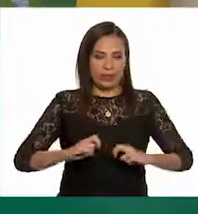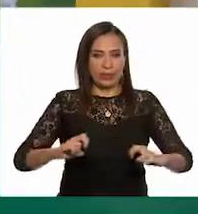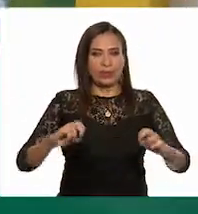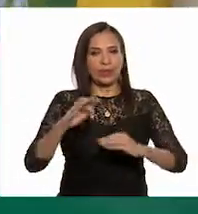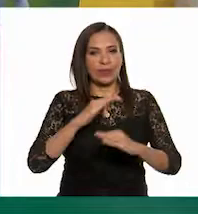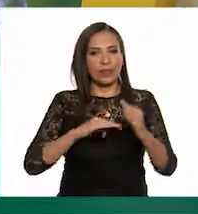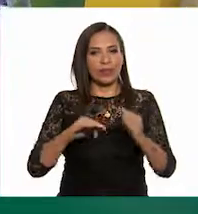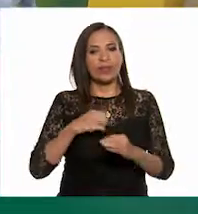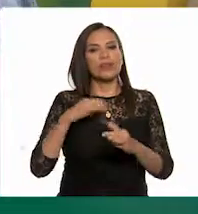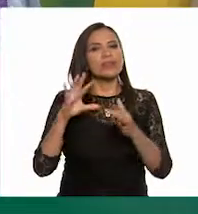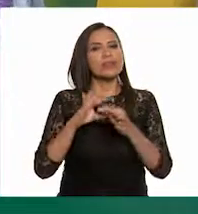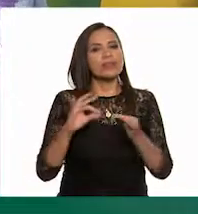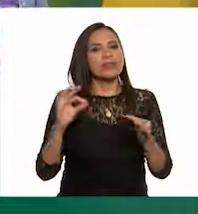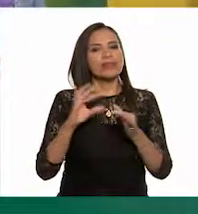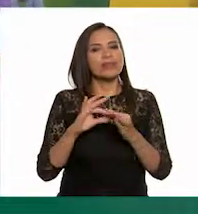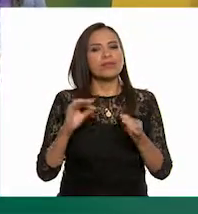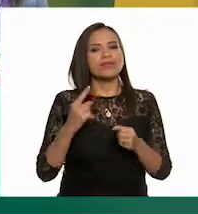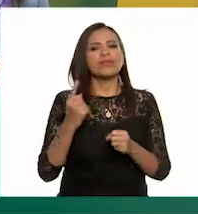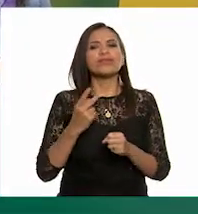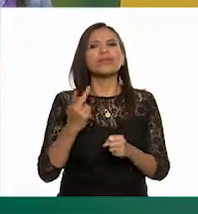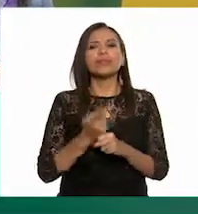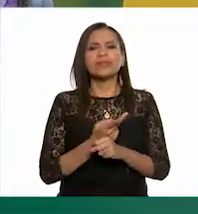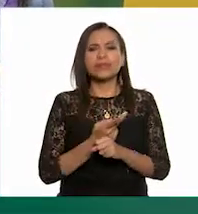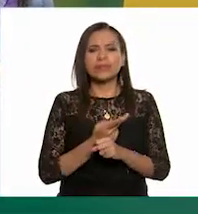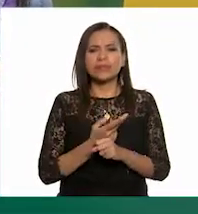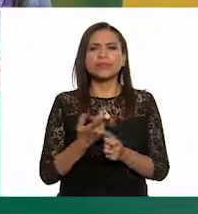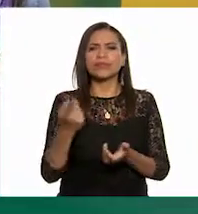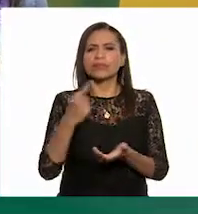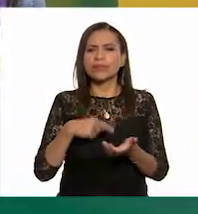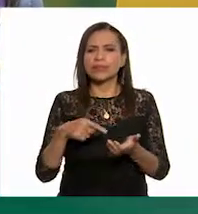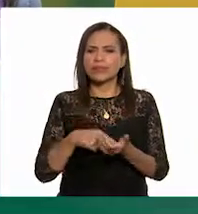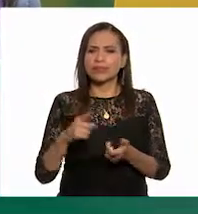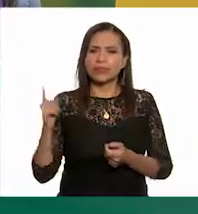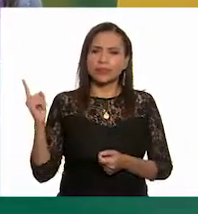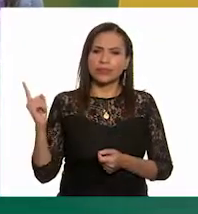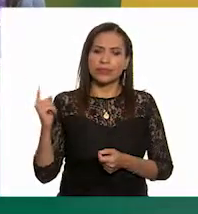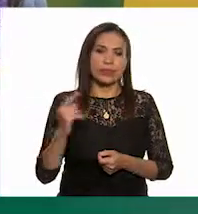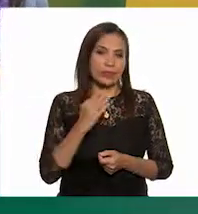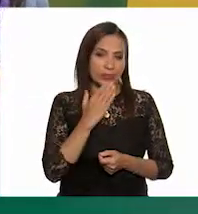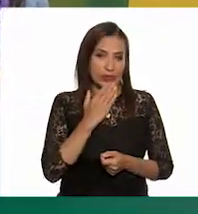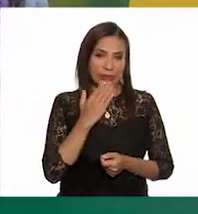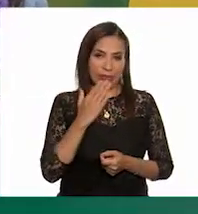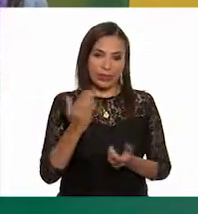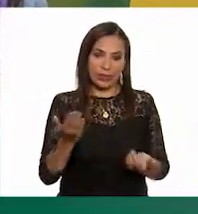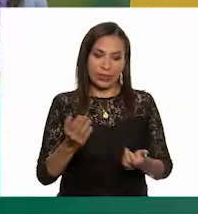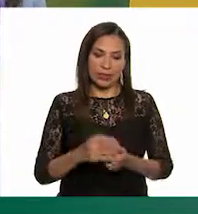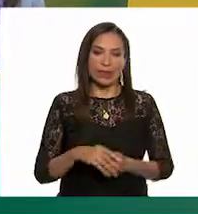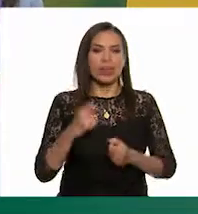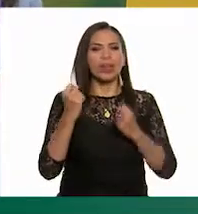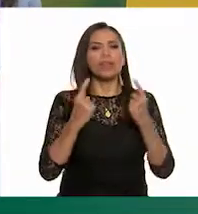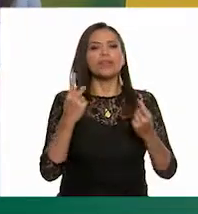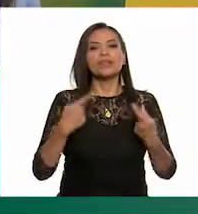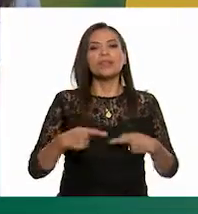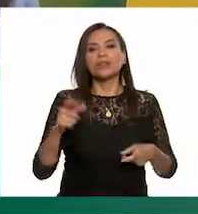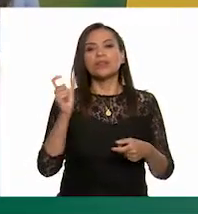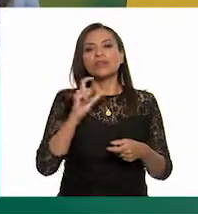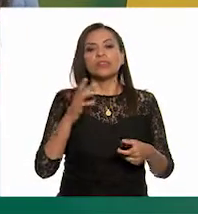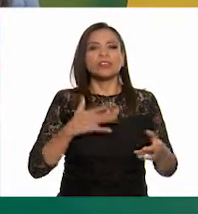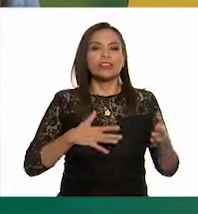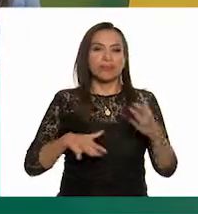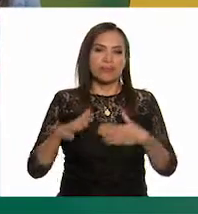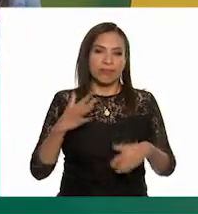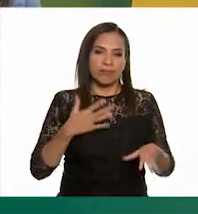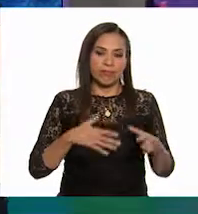para que yo les siga contando qué es lo que está pasando aquí. Ajá. Muy bien. Algunas personas cuando se